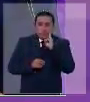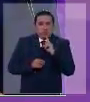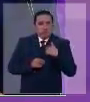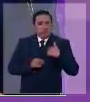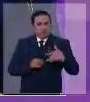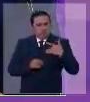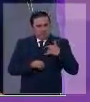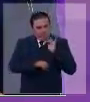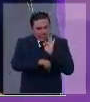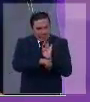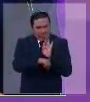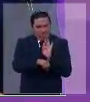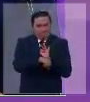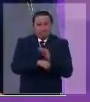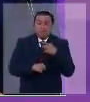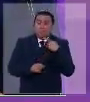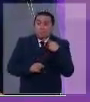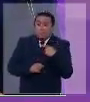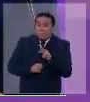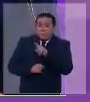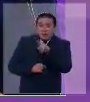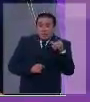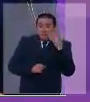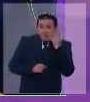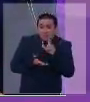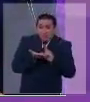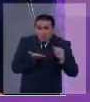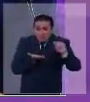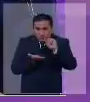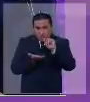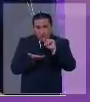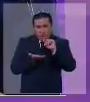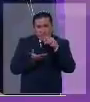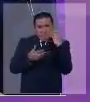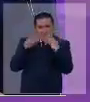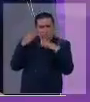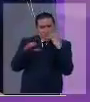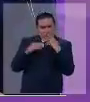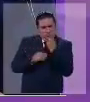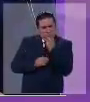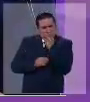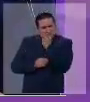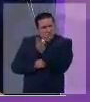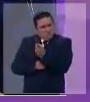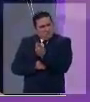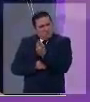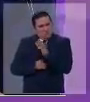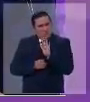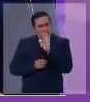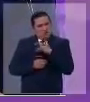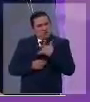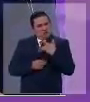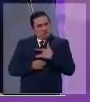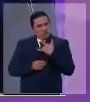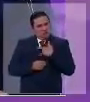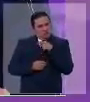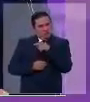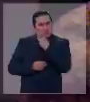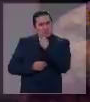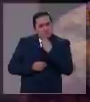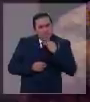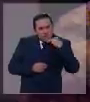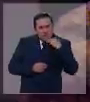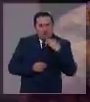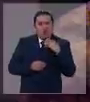críticos a través de las redes sociales porque decían que pareciera que sus propuestas son sobre todo asistencialistas, becas, salarios,